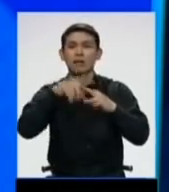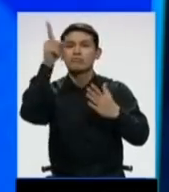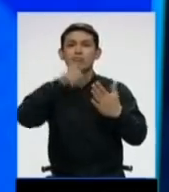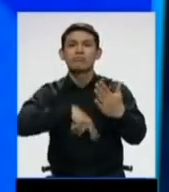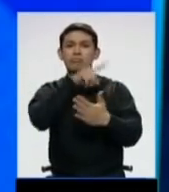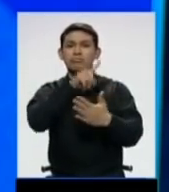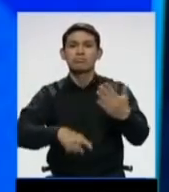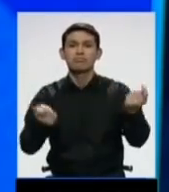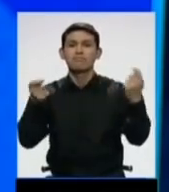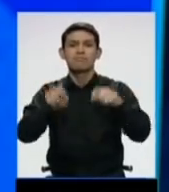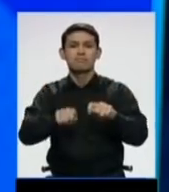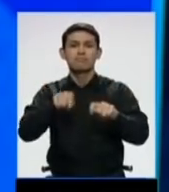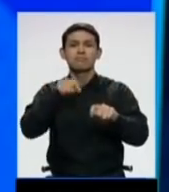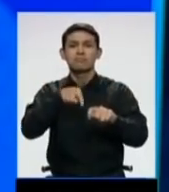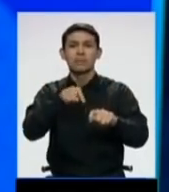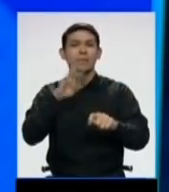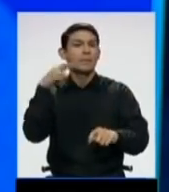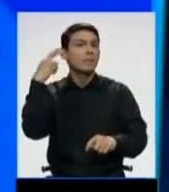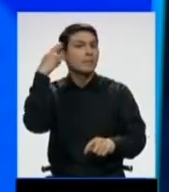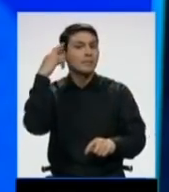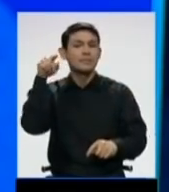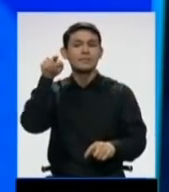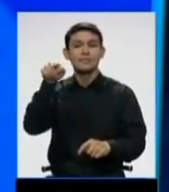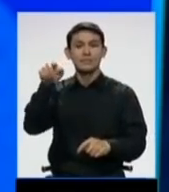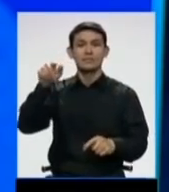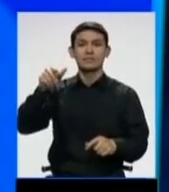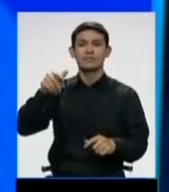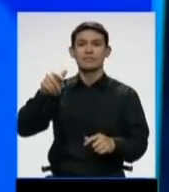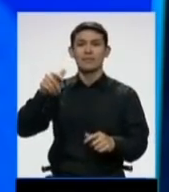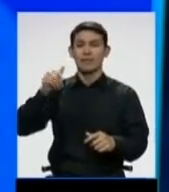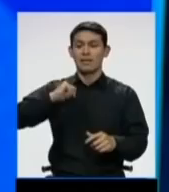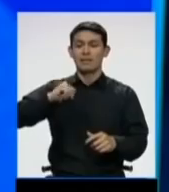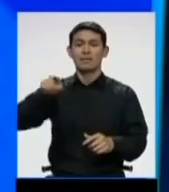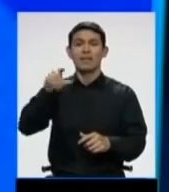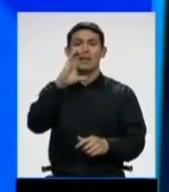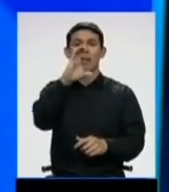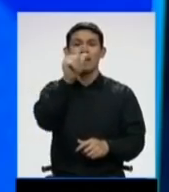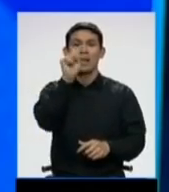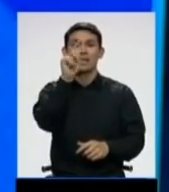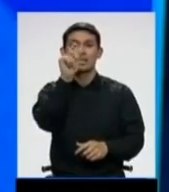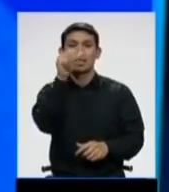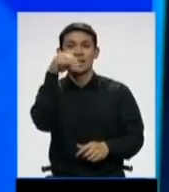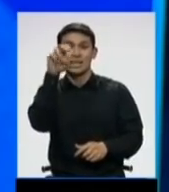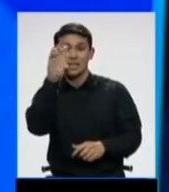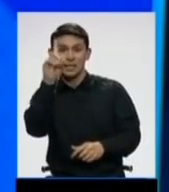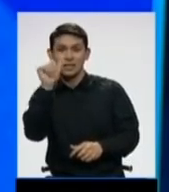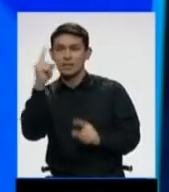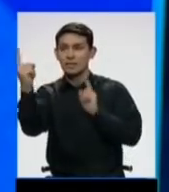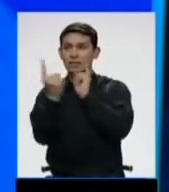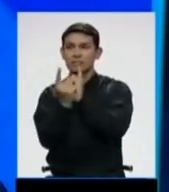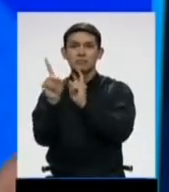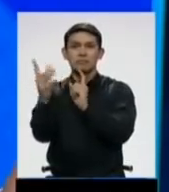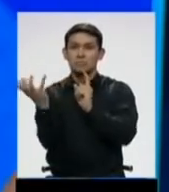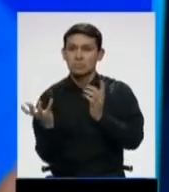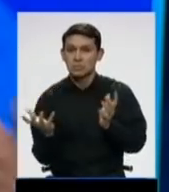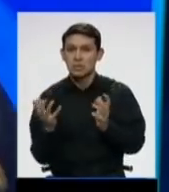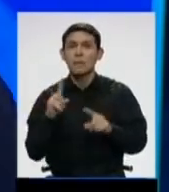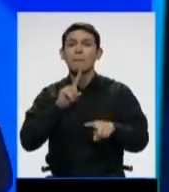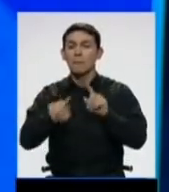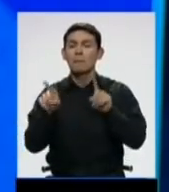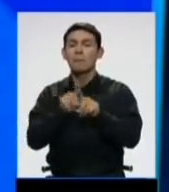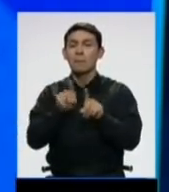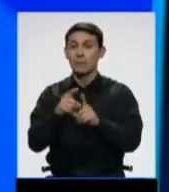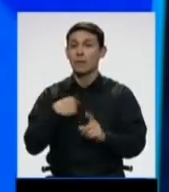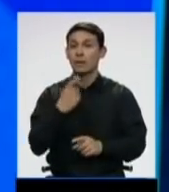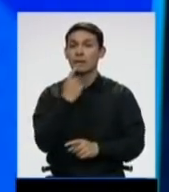en Protransporte y es la razón por la que el candidato Castañeda no quiso ir a un debate conmigo hace dos semanas en la televisión, en otro programa de televisión. Pero también se ha dicho,